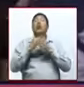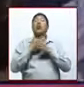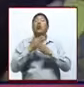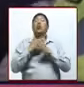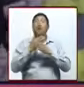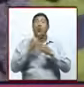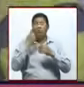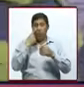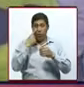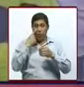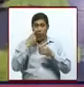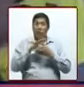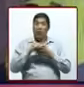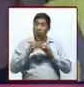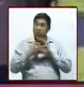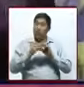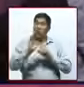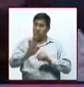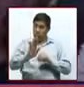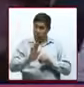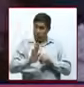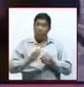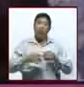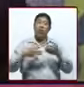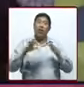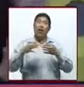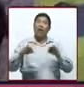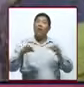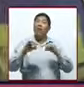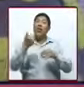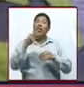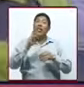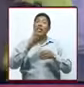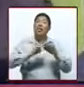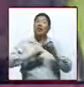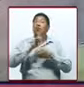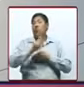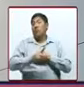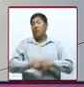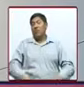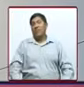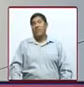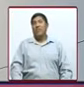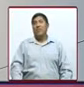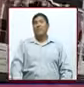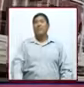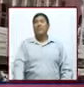y conocer la historia de la parroquia. Rumbo a la 16 de julio.